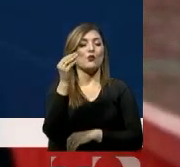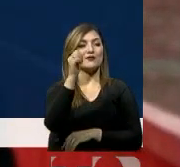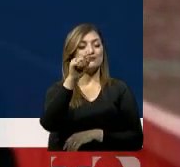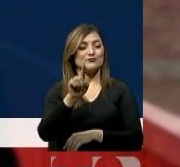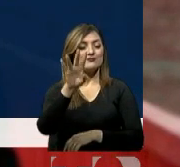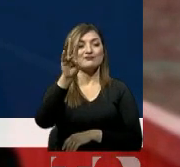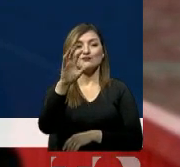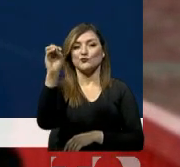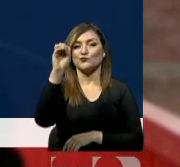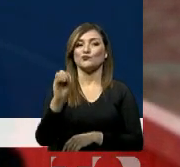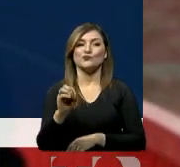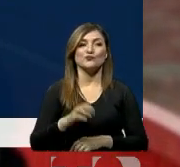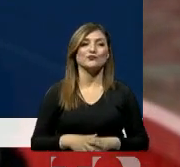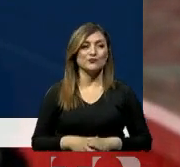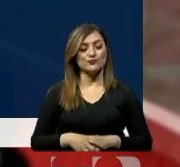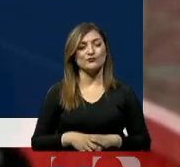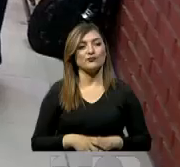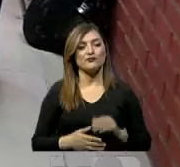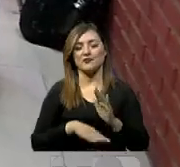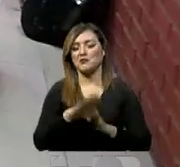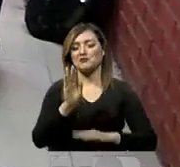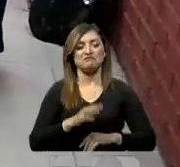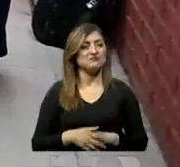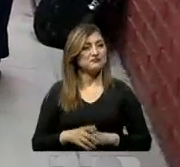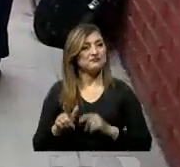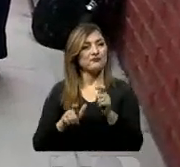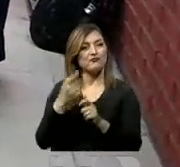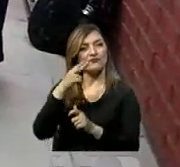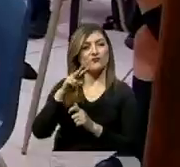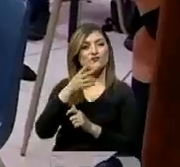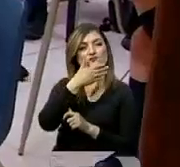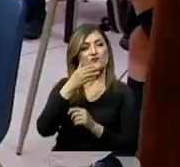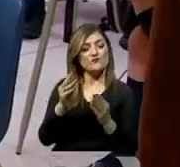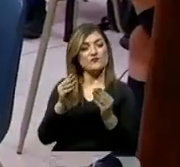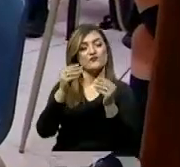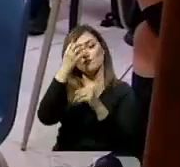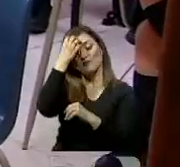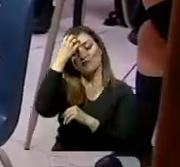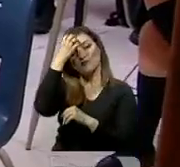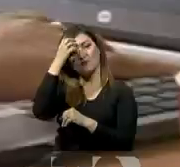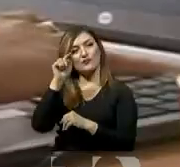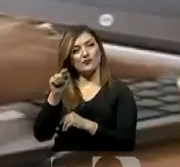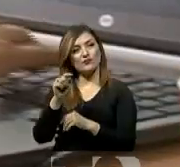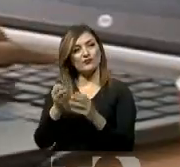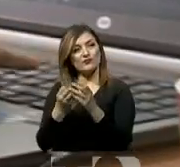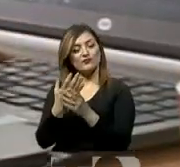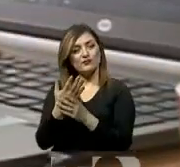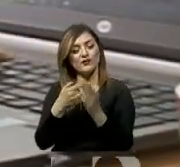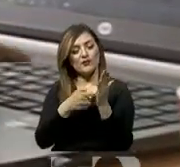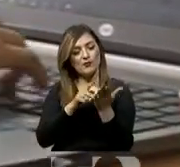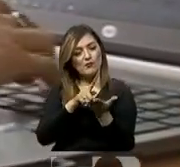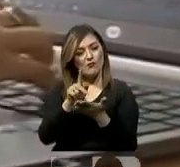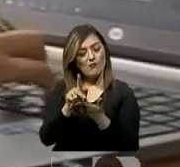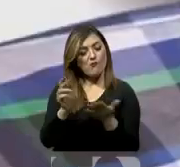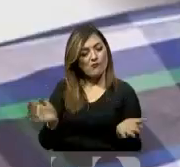el 10,7%, es decir, más del doble. Calderón ve en el mejoramiento de la calidad de la educación y en la creación de incentivos tributarios